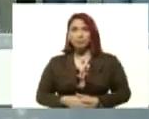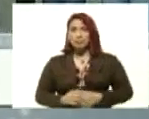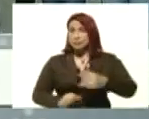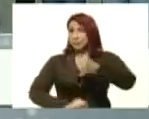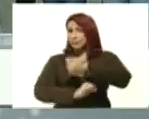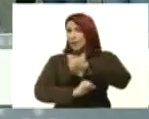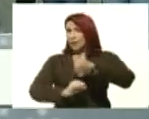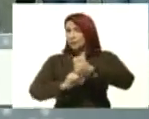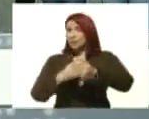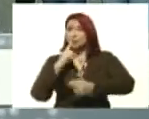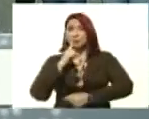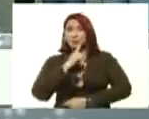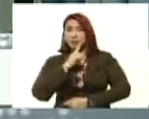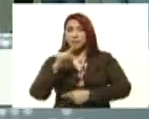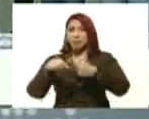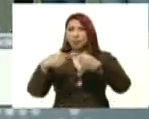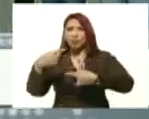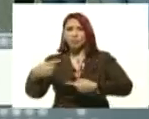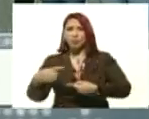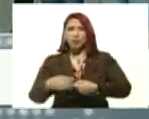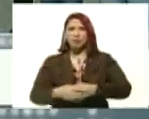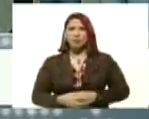de lo que después llamaron salsa.